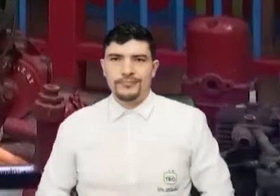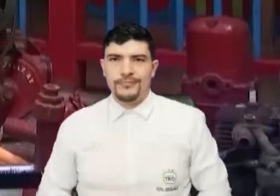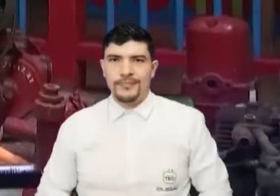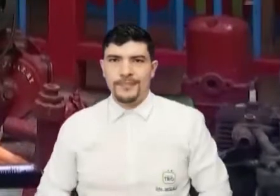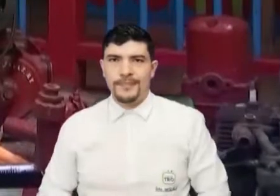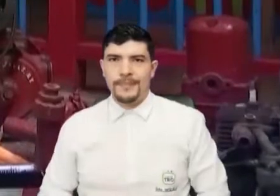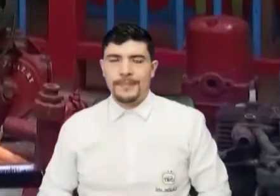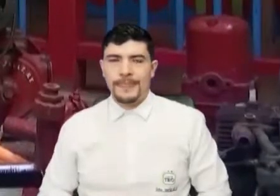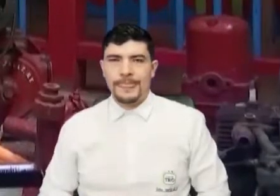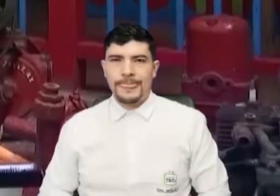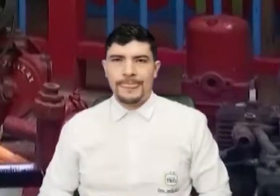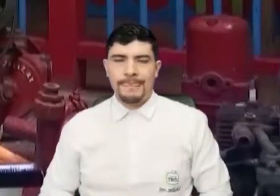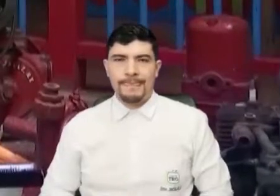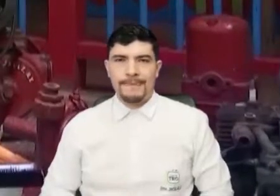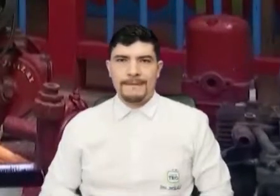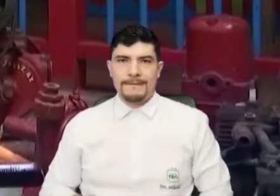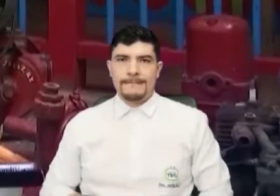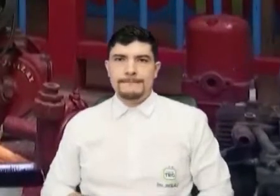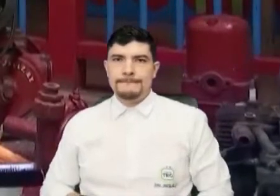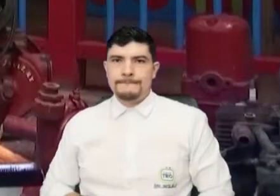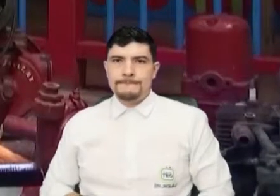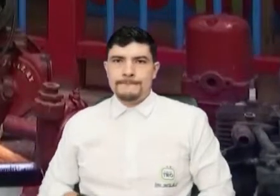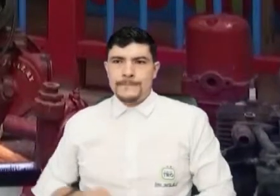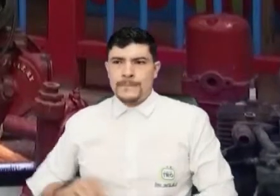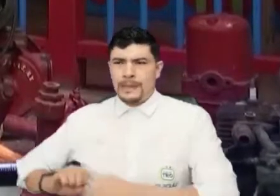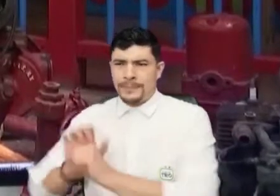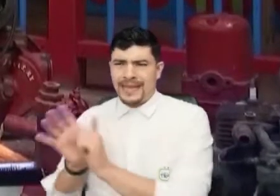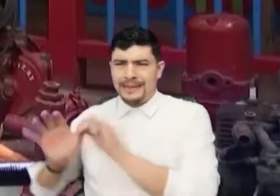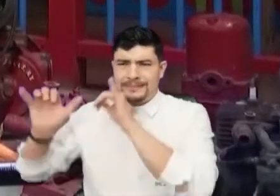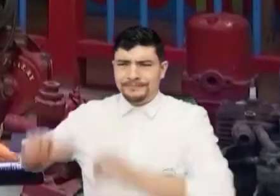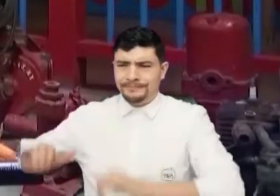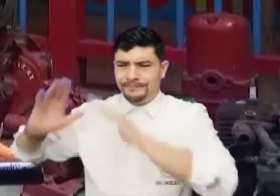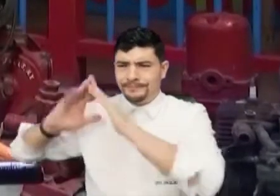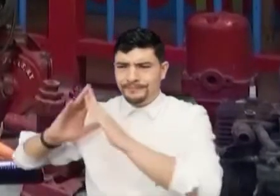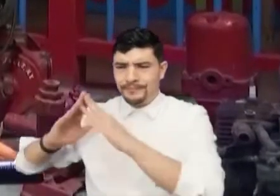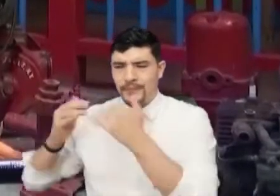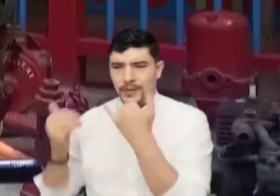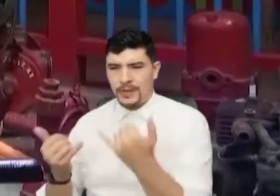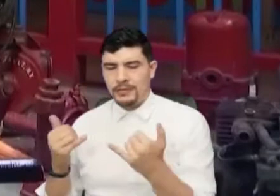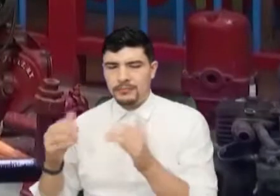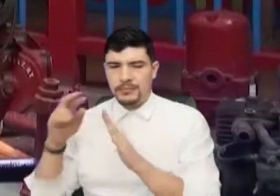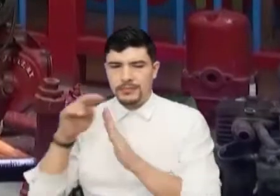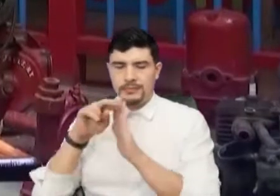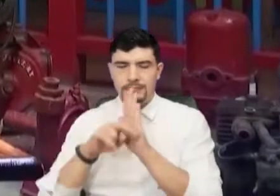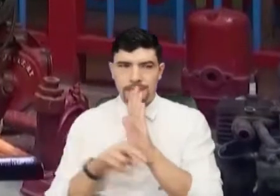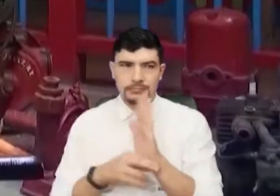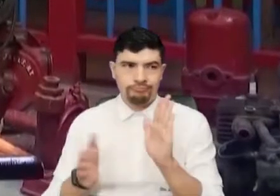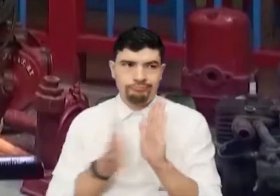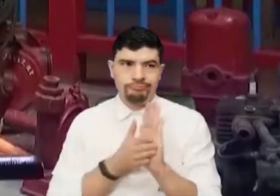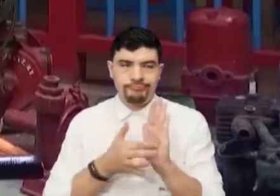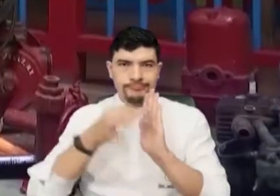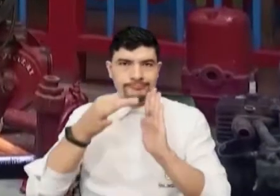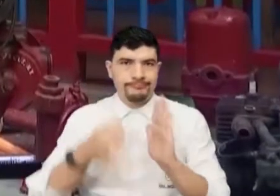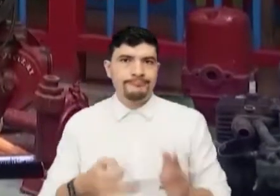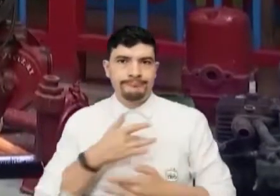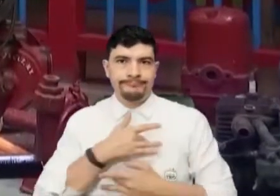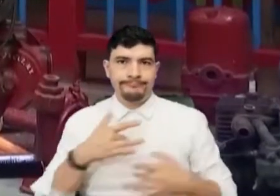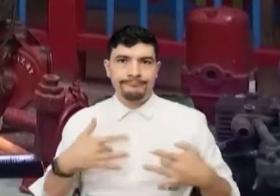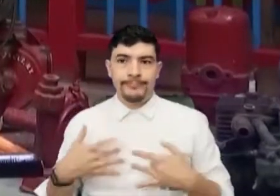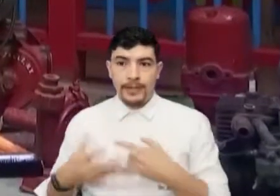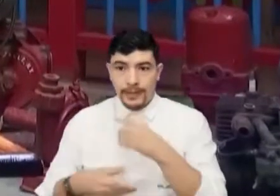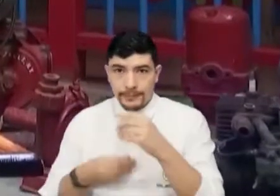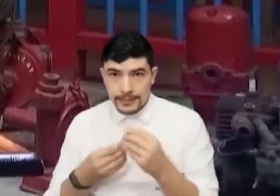la pandemia trajo consigo una nueva normalidad que incluye protocolos de bioseguridad incluso para deleitarse con una buena taza de